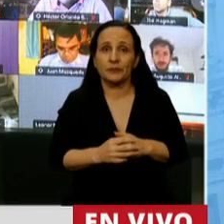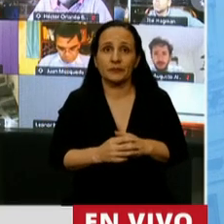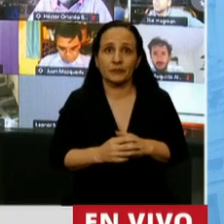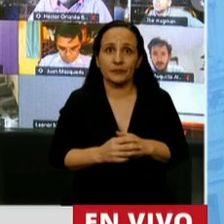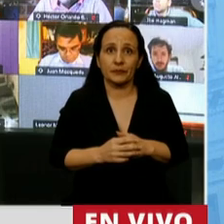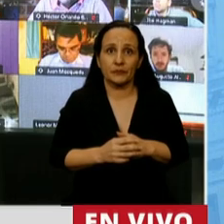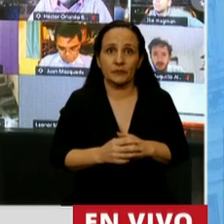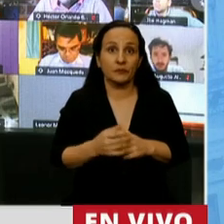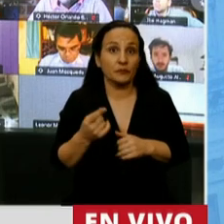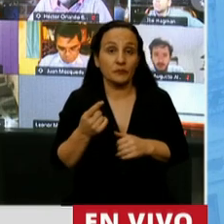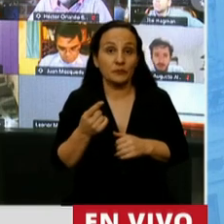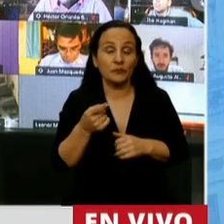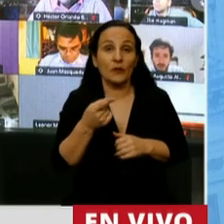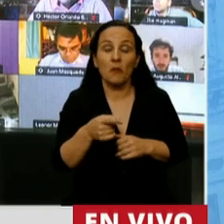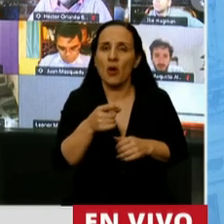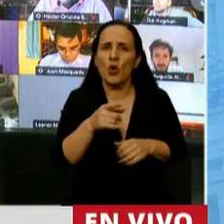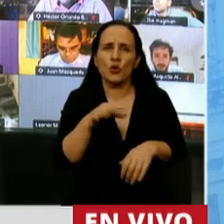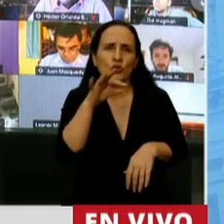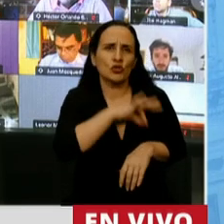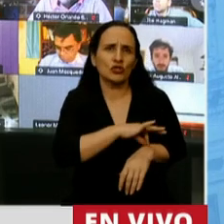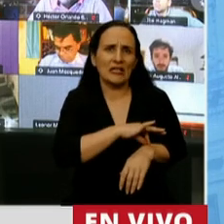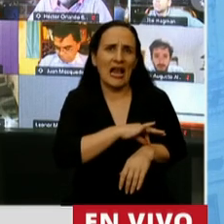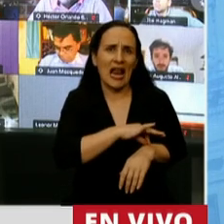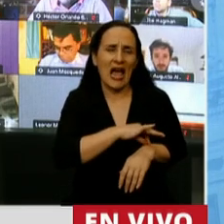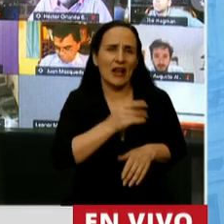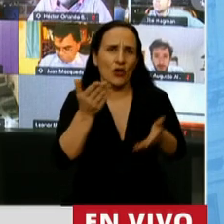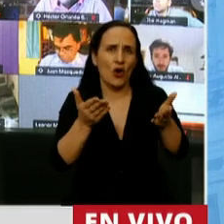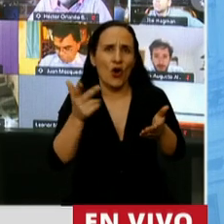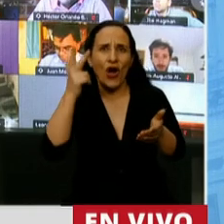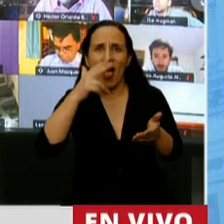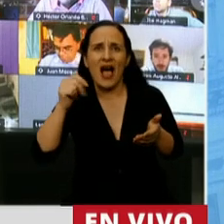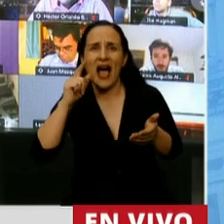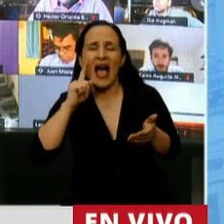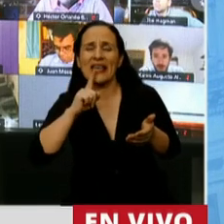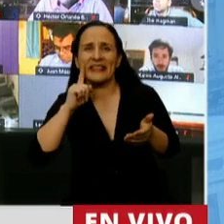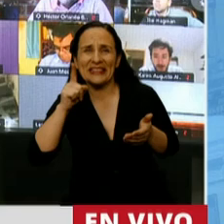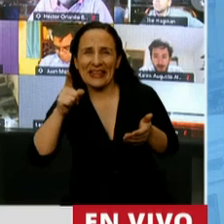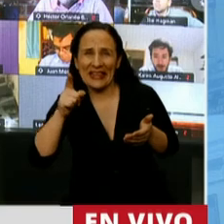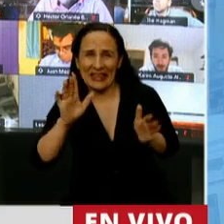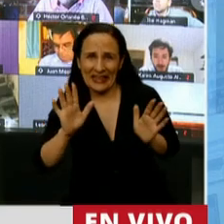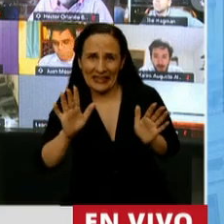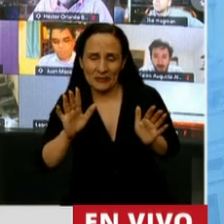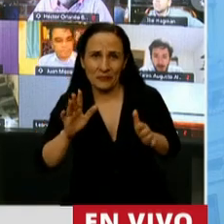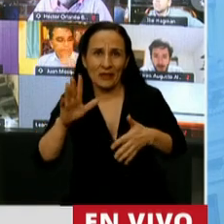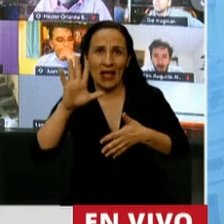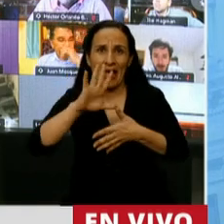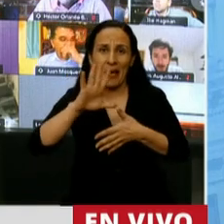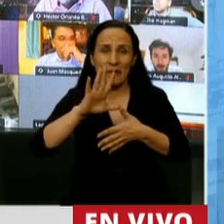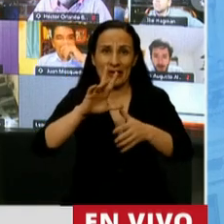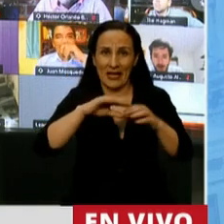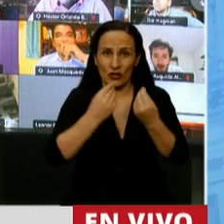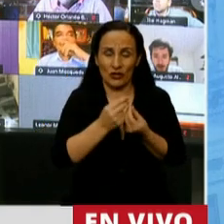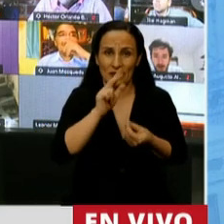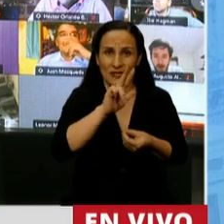salario mínimo un salario más bajo que haití 35 países en continente americano